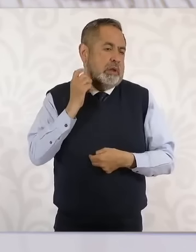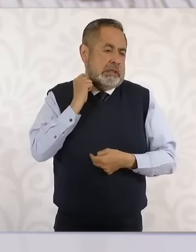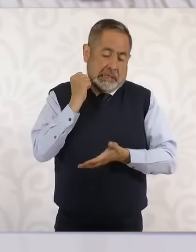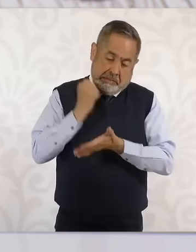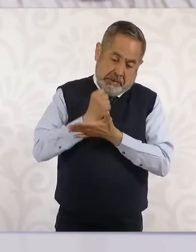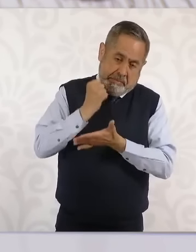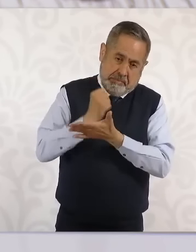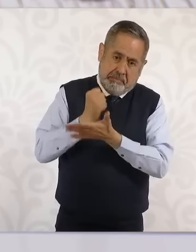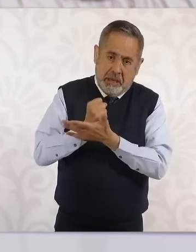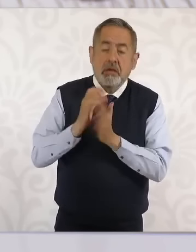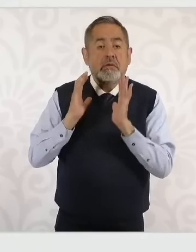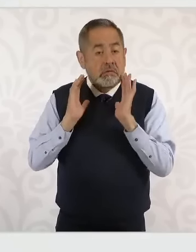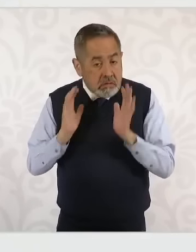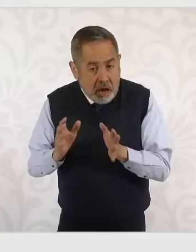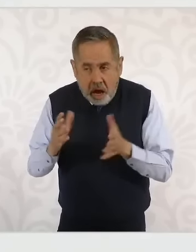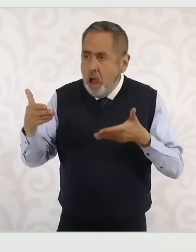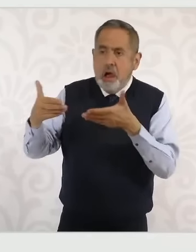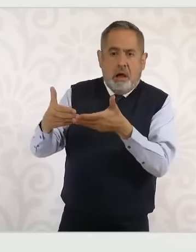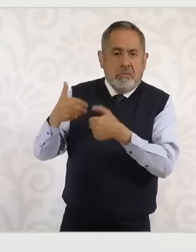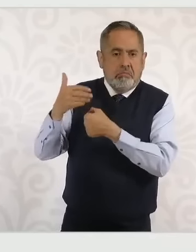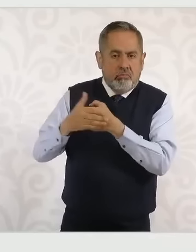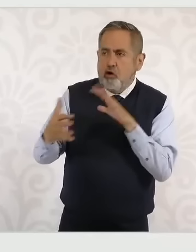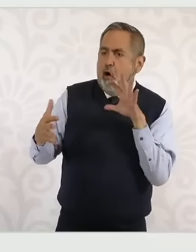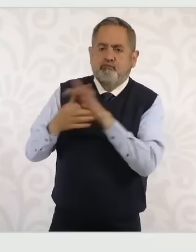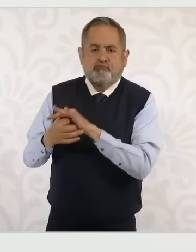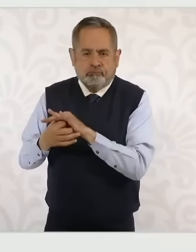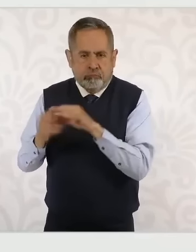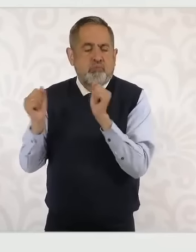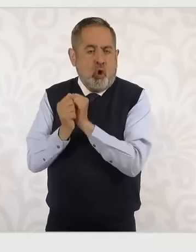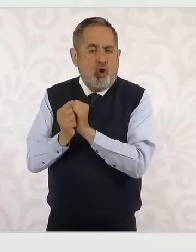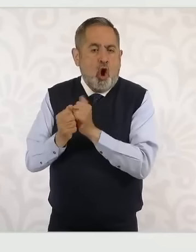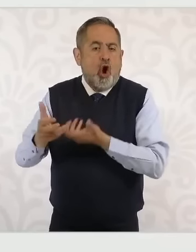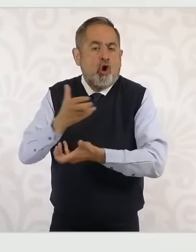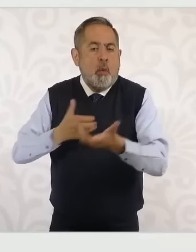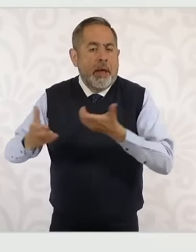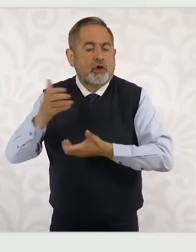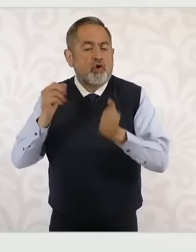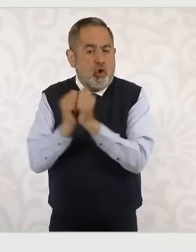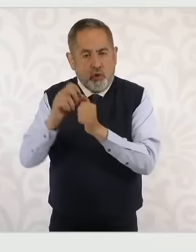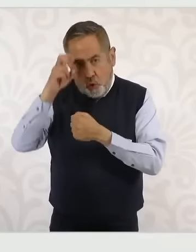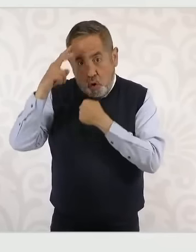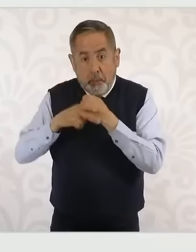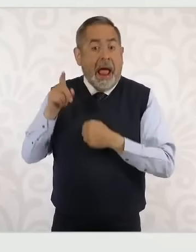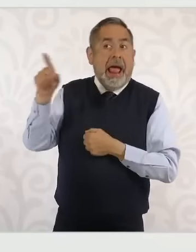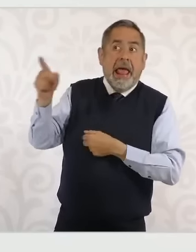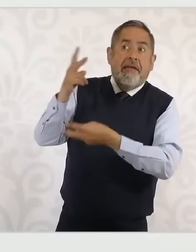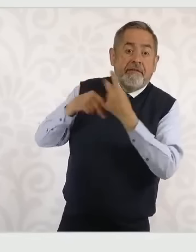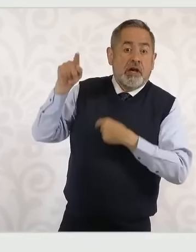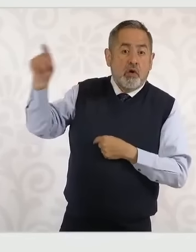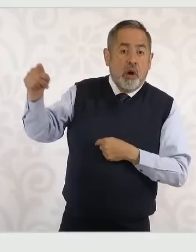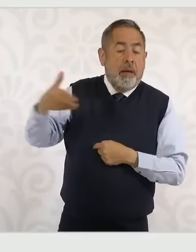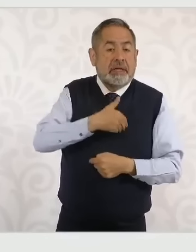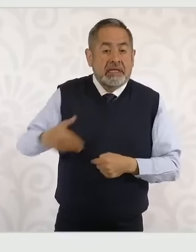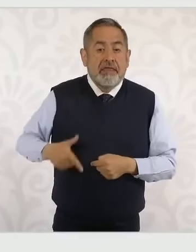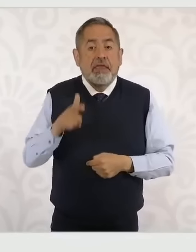Pero es algo que ya está y vamos a seguir avanzando. Vino en su momento el presidente Lula